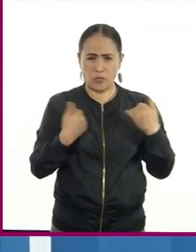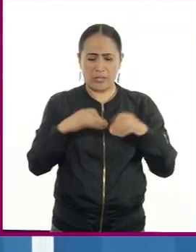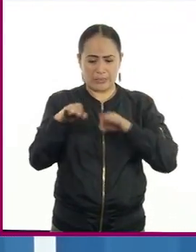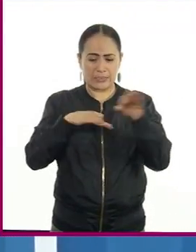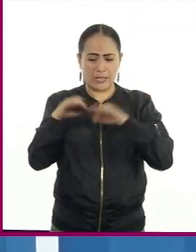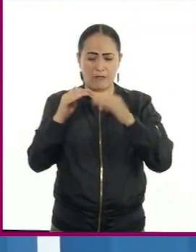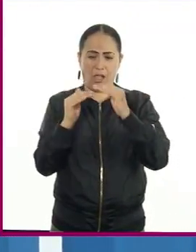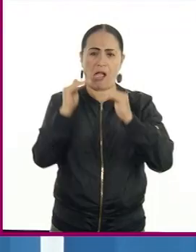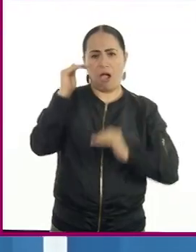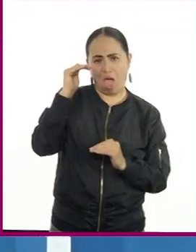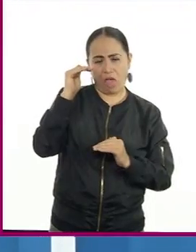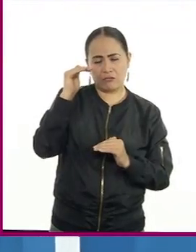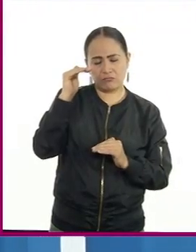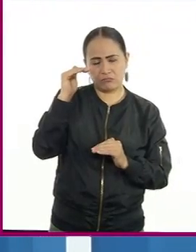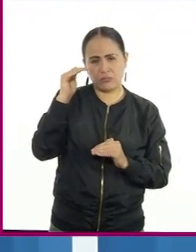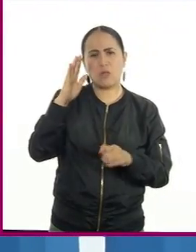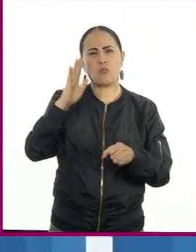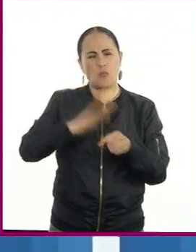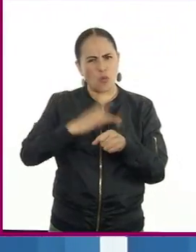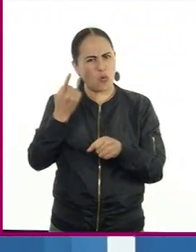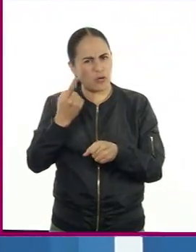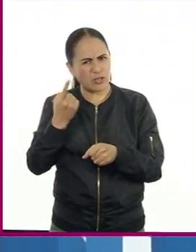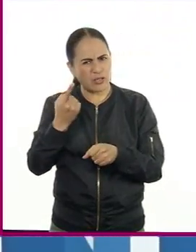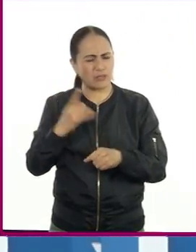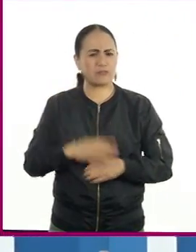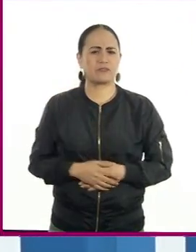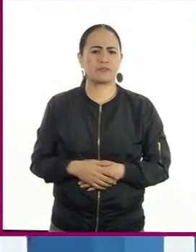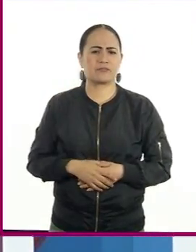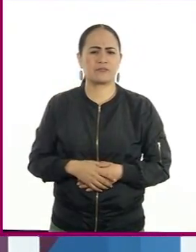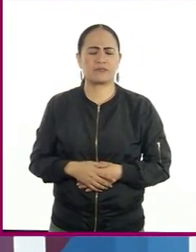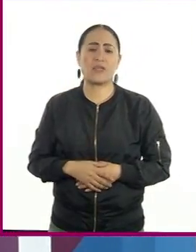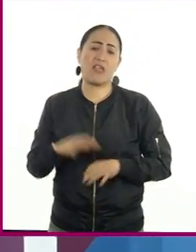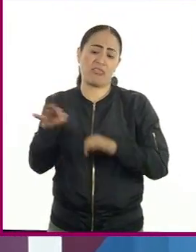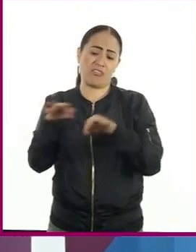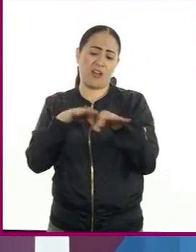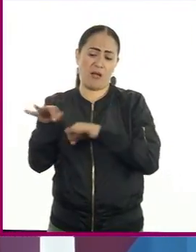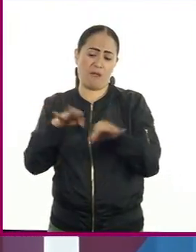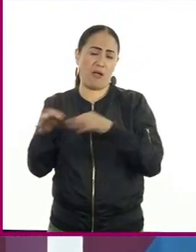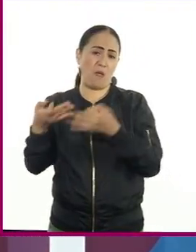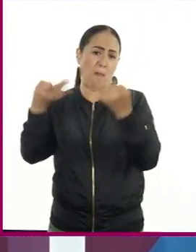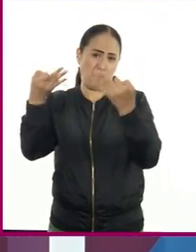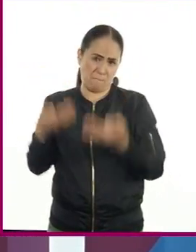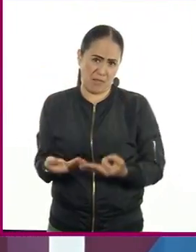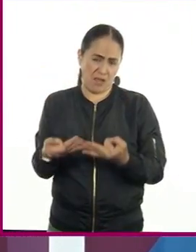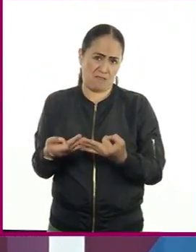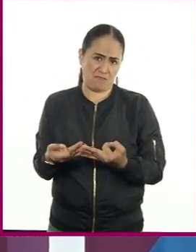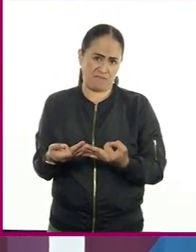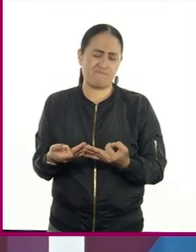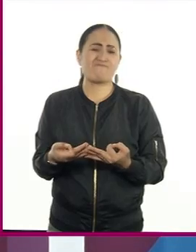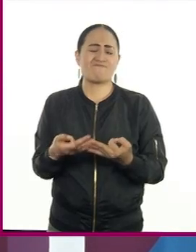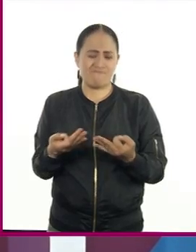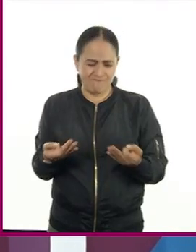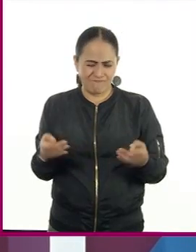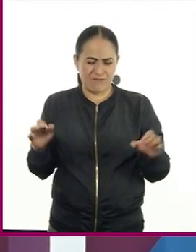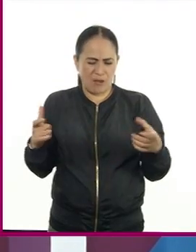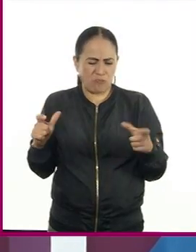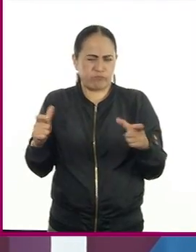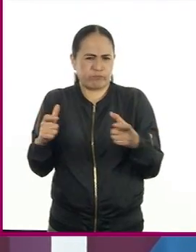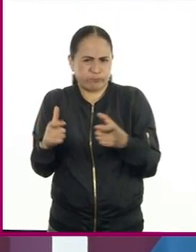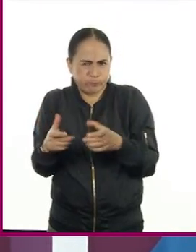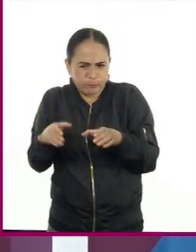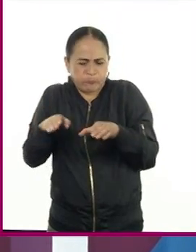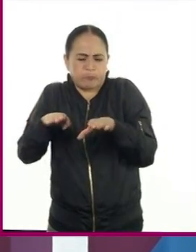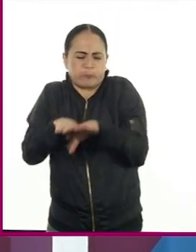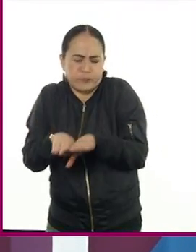laboral generada por la estructura porque el empleo formal cada vez cierra más las